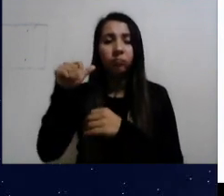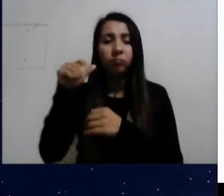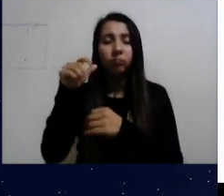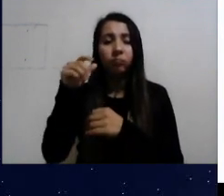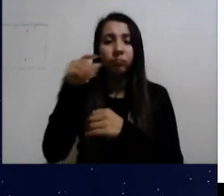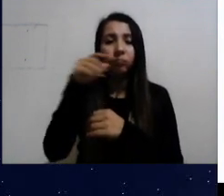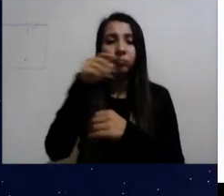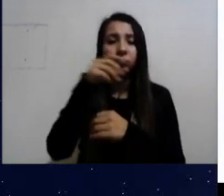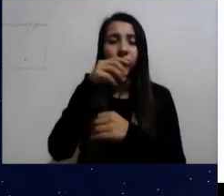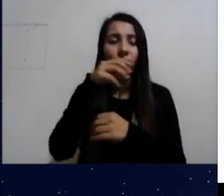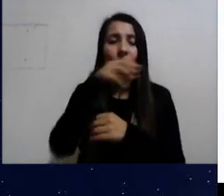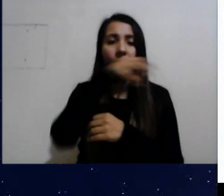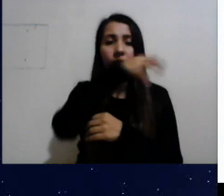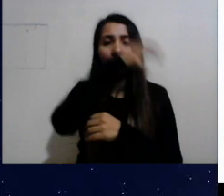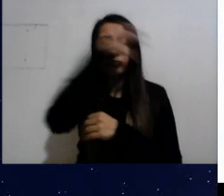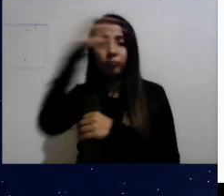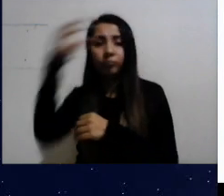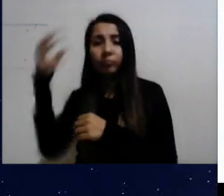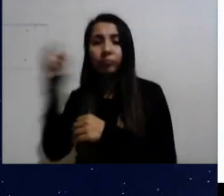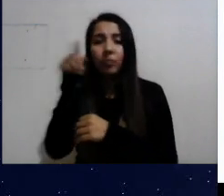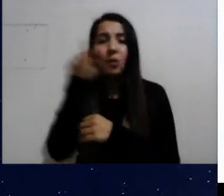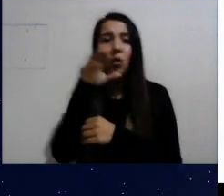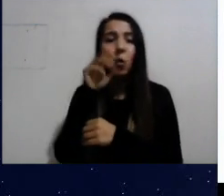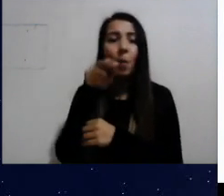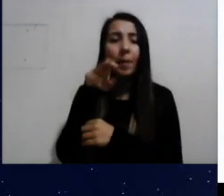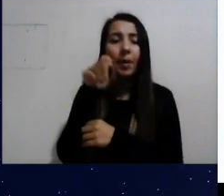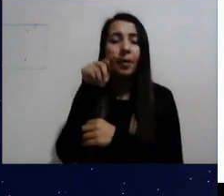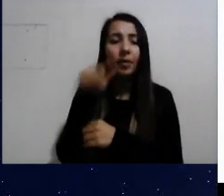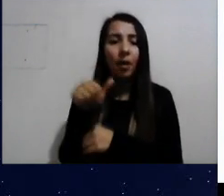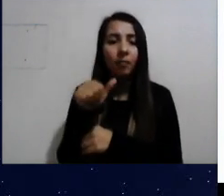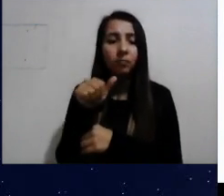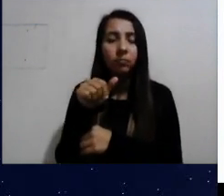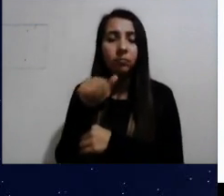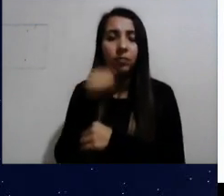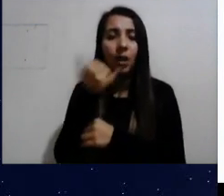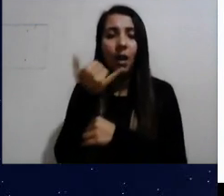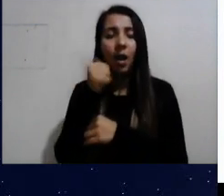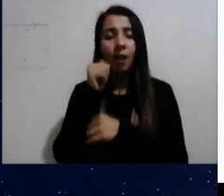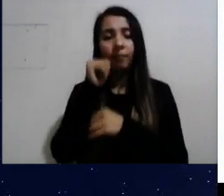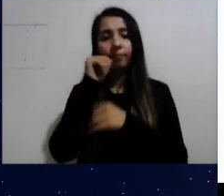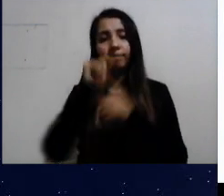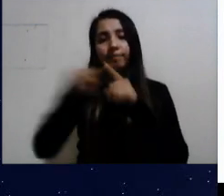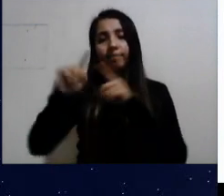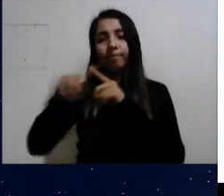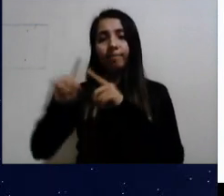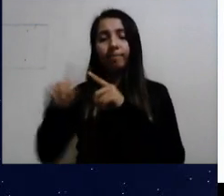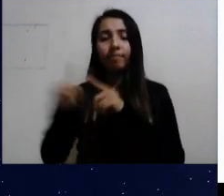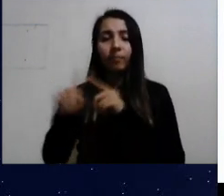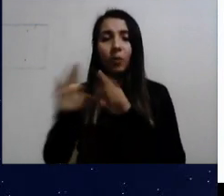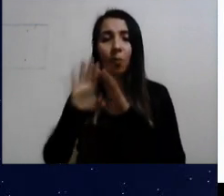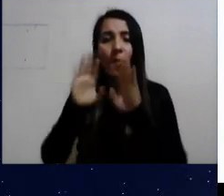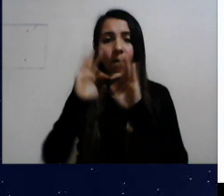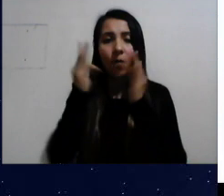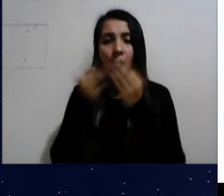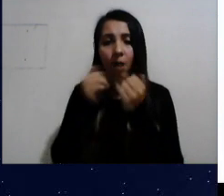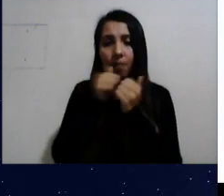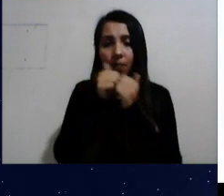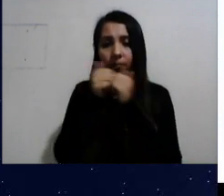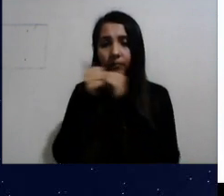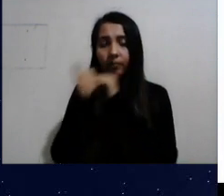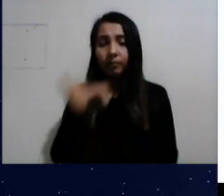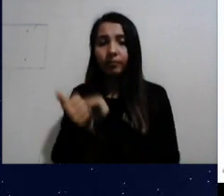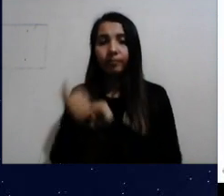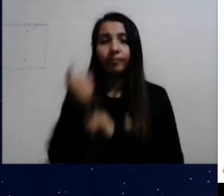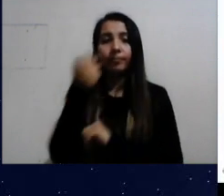menores del sistema planetario en formación, y esa radiación